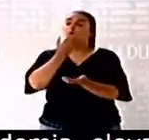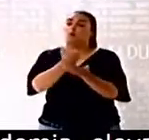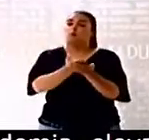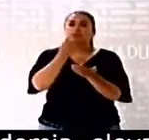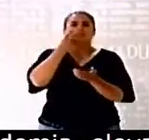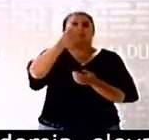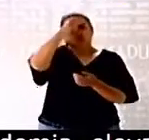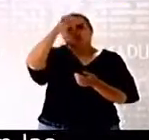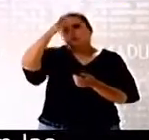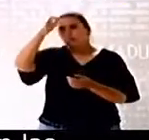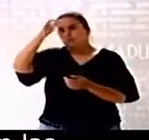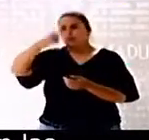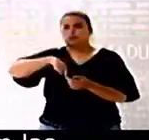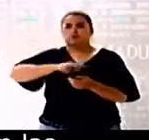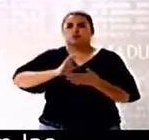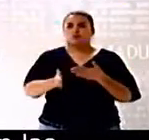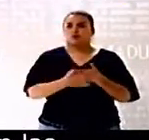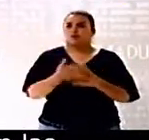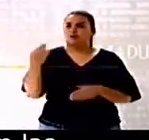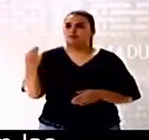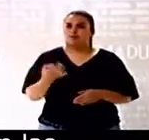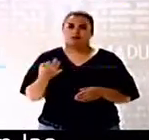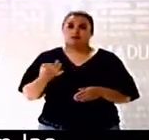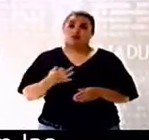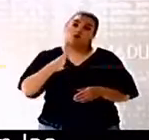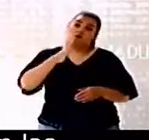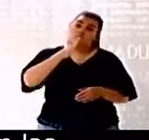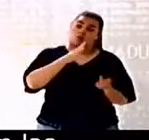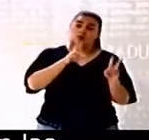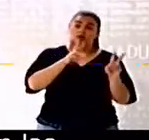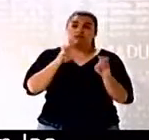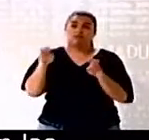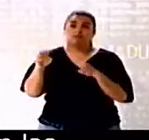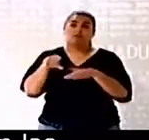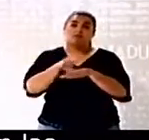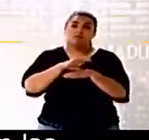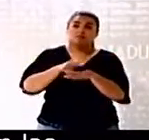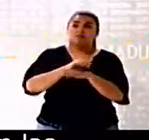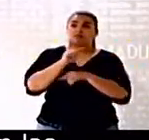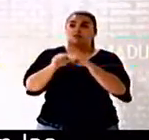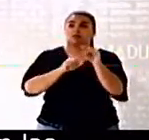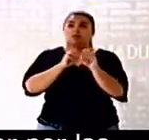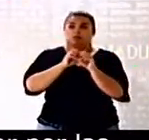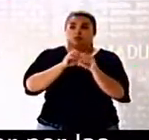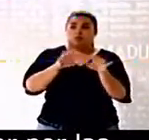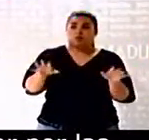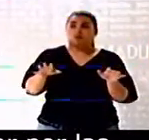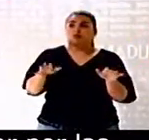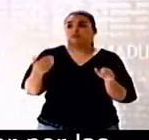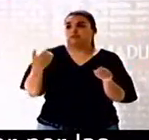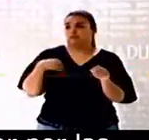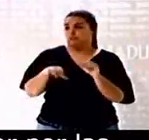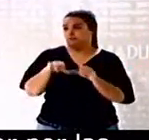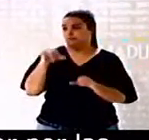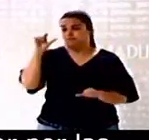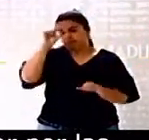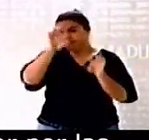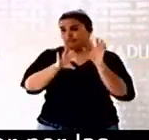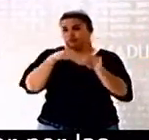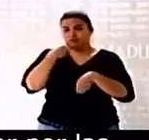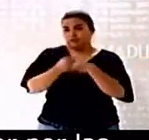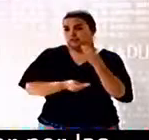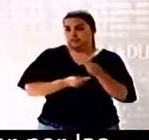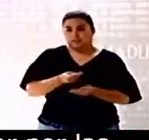pueblos que tenemos que perimetrar por las razones científicas y epidemiológicas con las que venimos tomando esas decisiones.